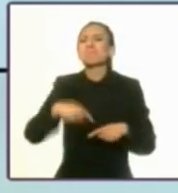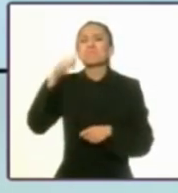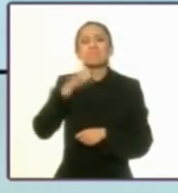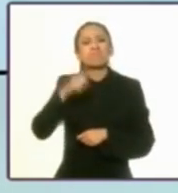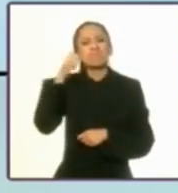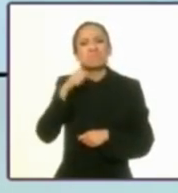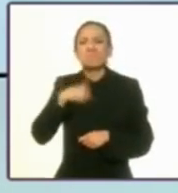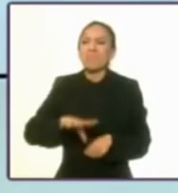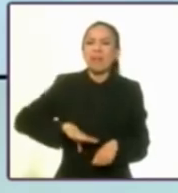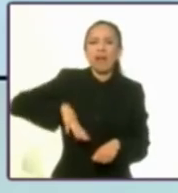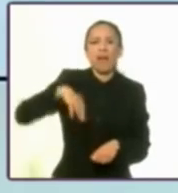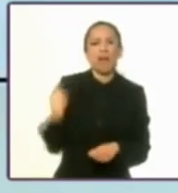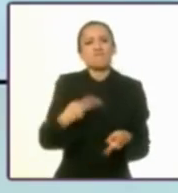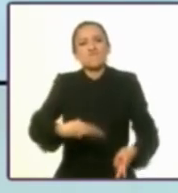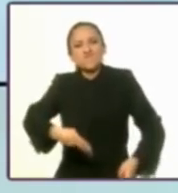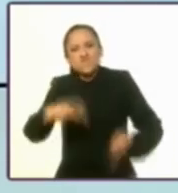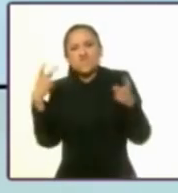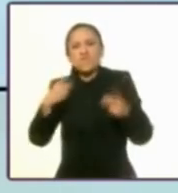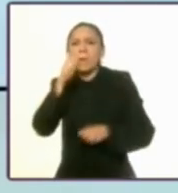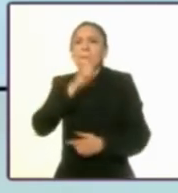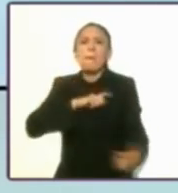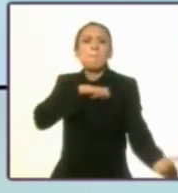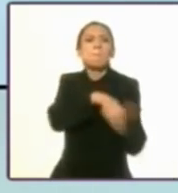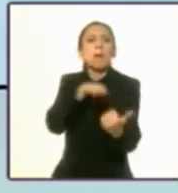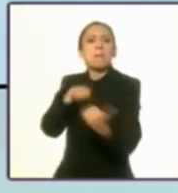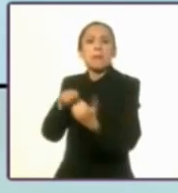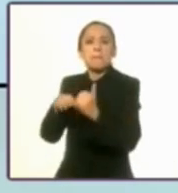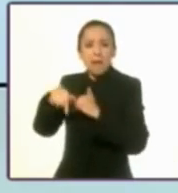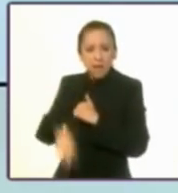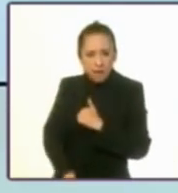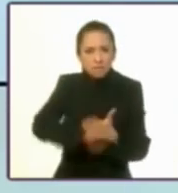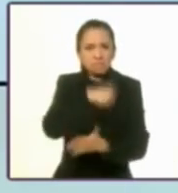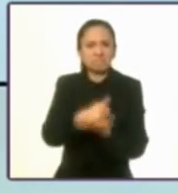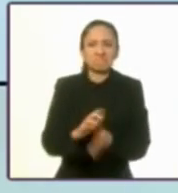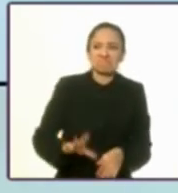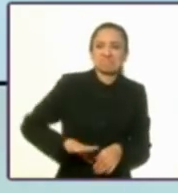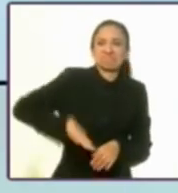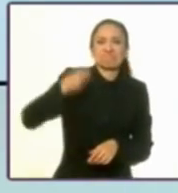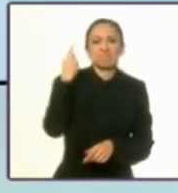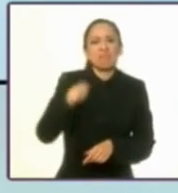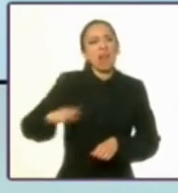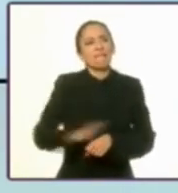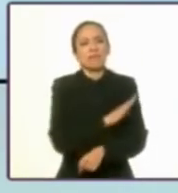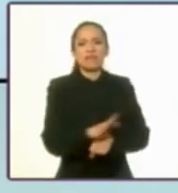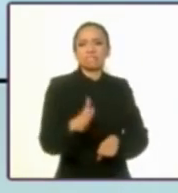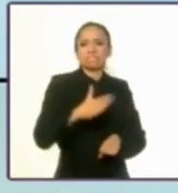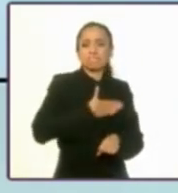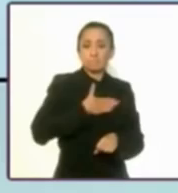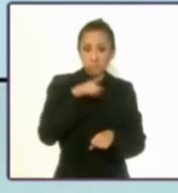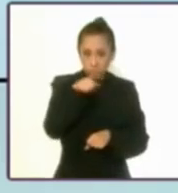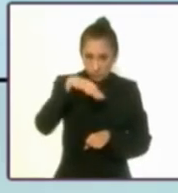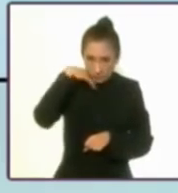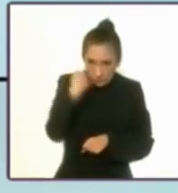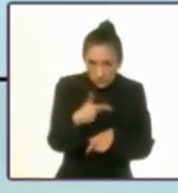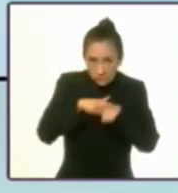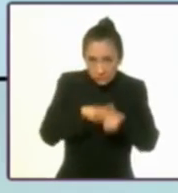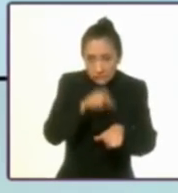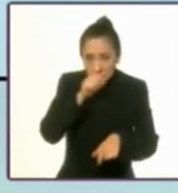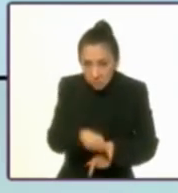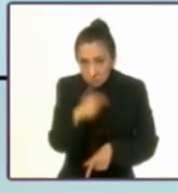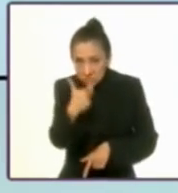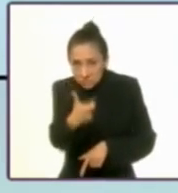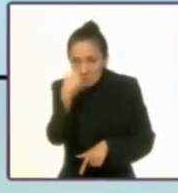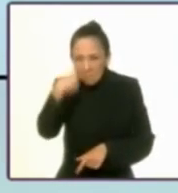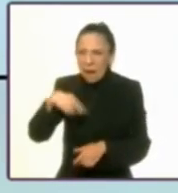ambas han abusado de esta ciudad para beneficiarse si quieres que tu dinero se siga usando para la compra de votos si quieres vivir en una